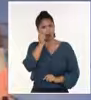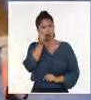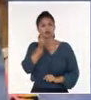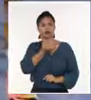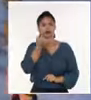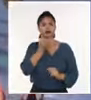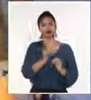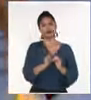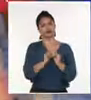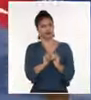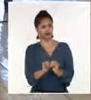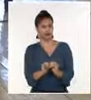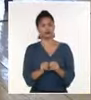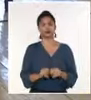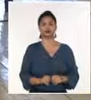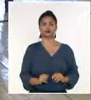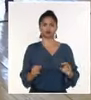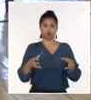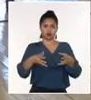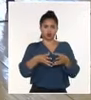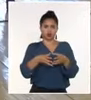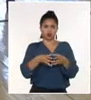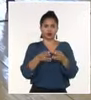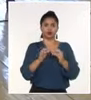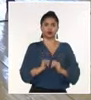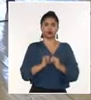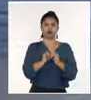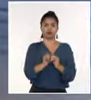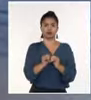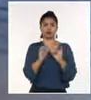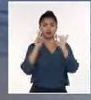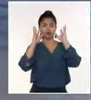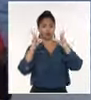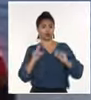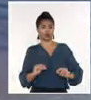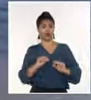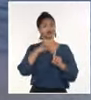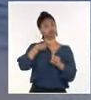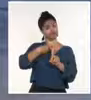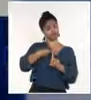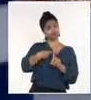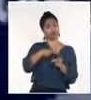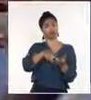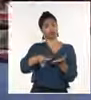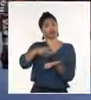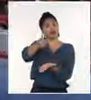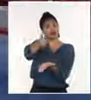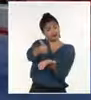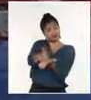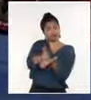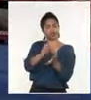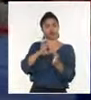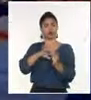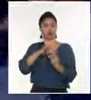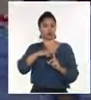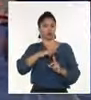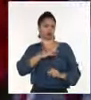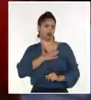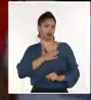Tanto atletas como colectivo técnico valoraron de exitoso el empeño de la provincia sede. Podemos